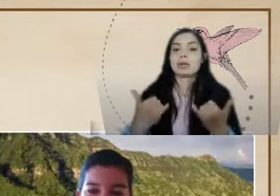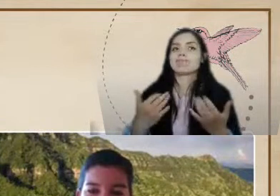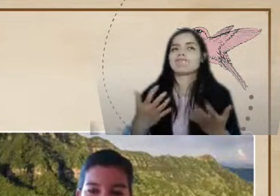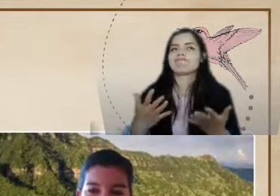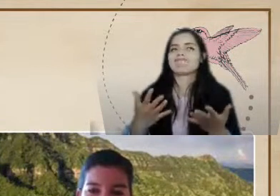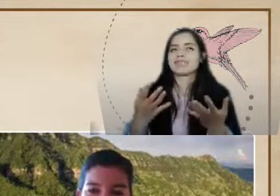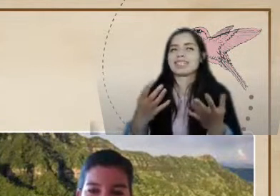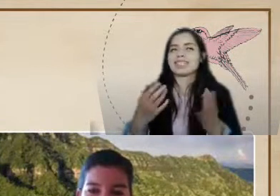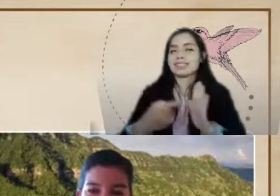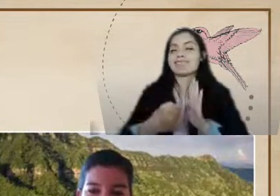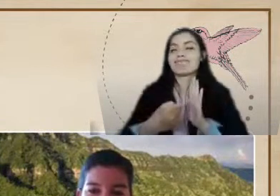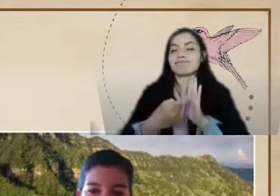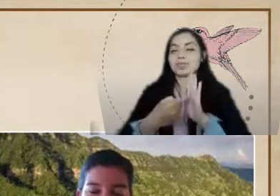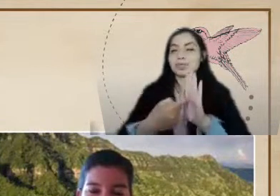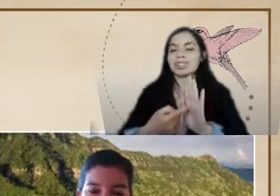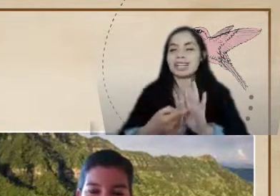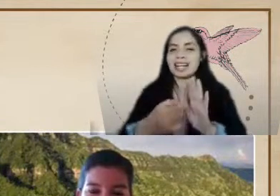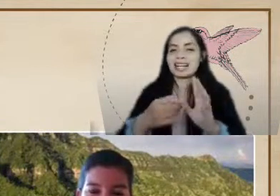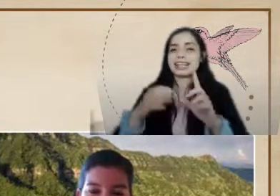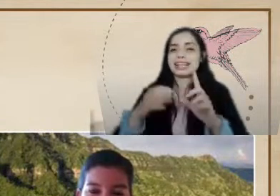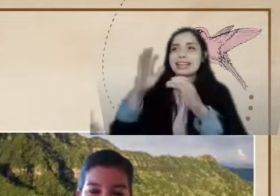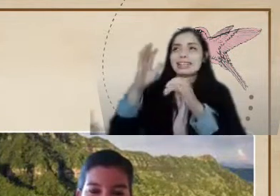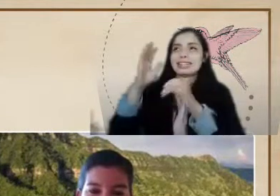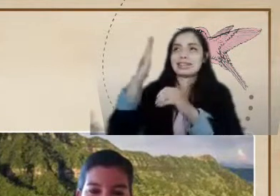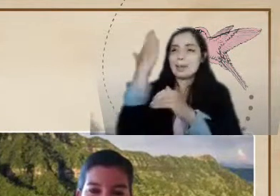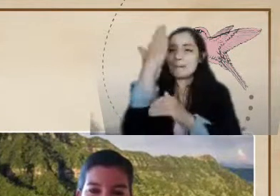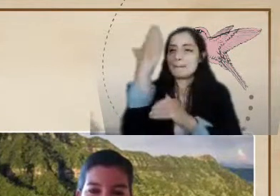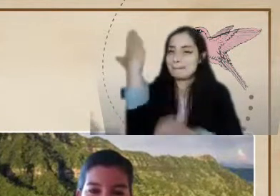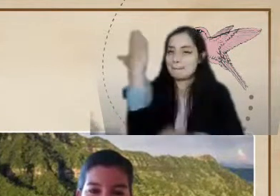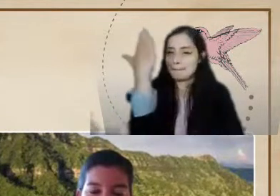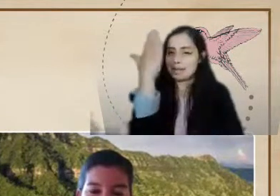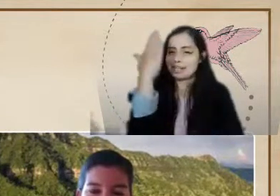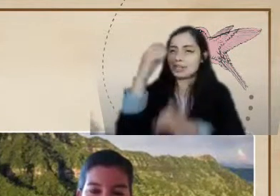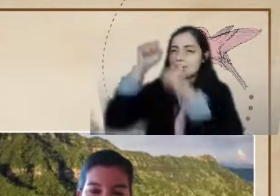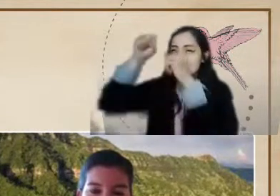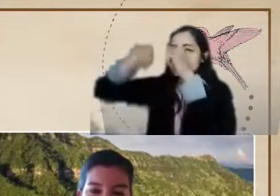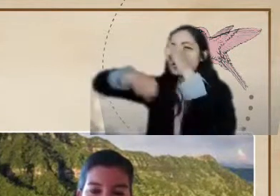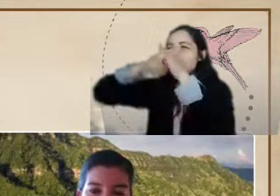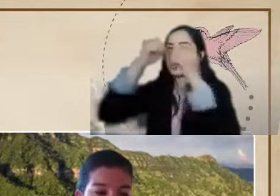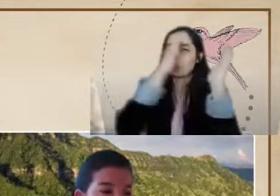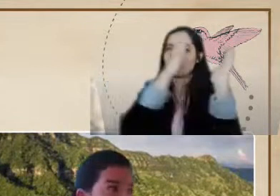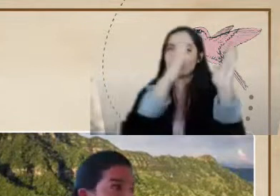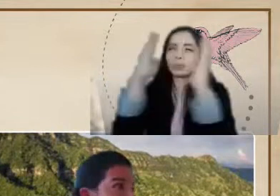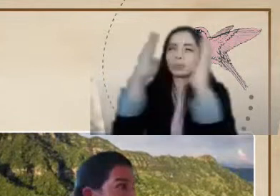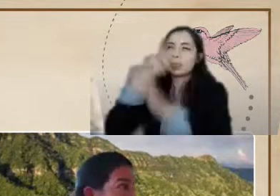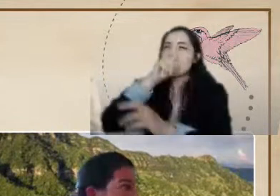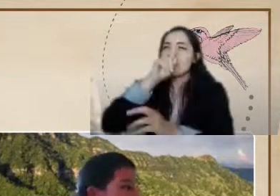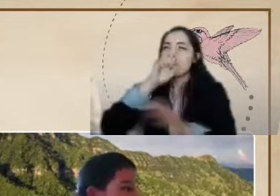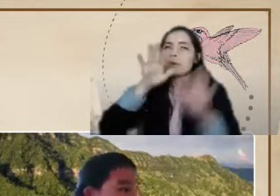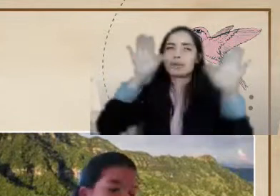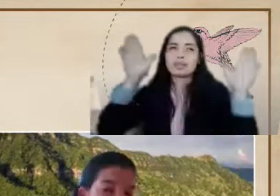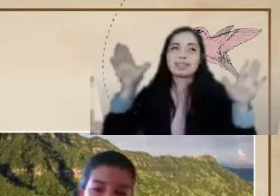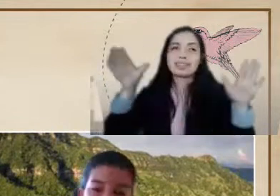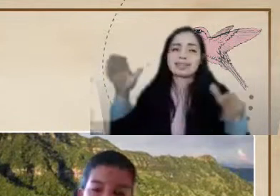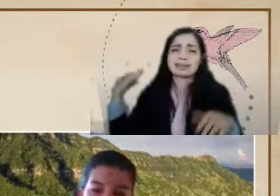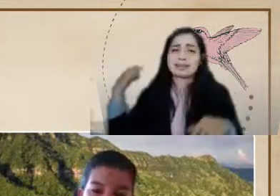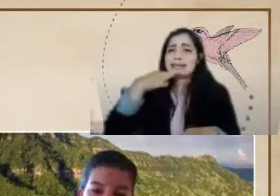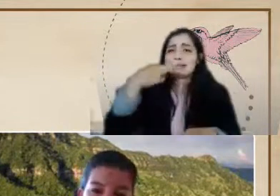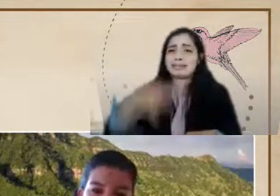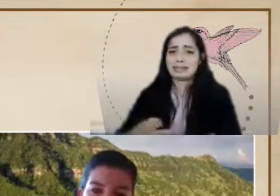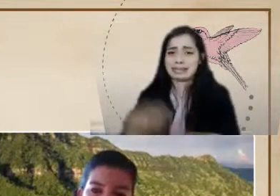duda nos anima nuevamente a quienes somos investigadores a seguir persiguiendo estos intereses